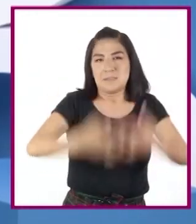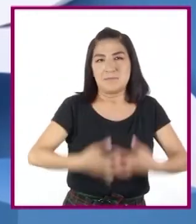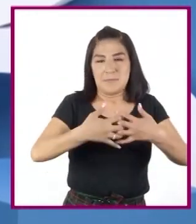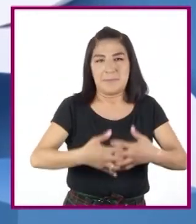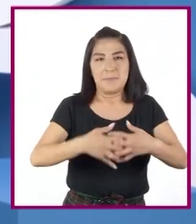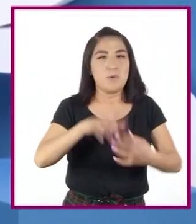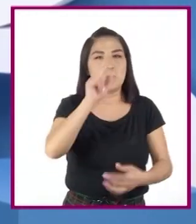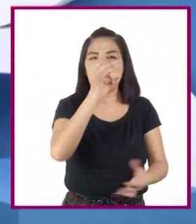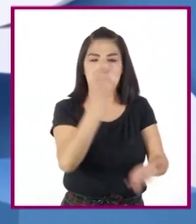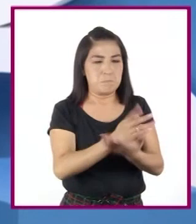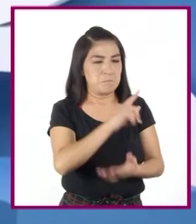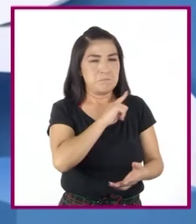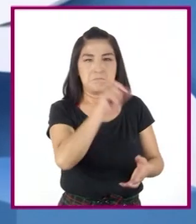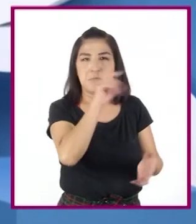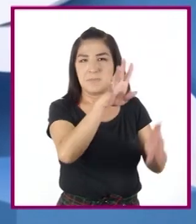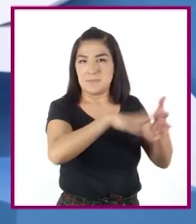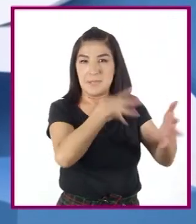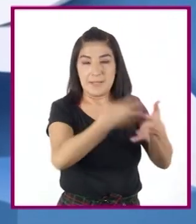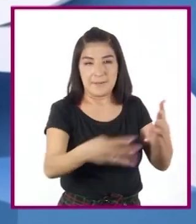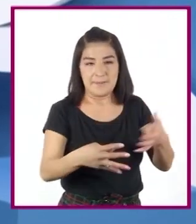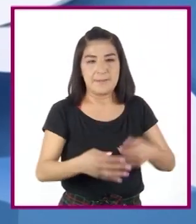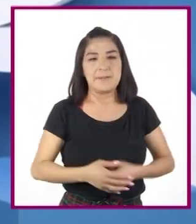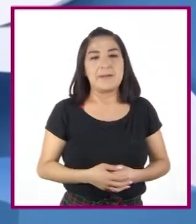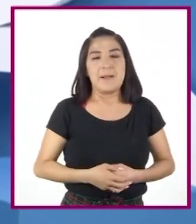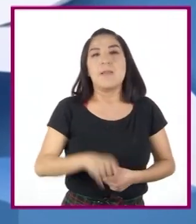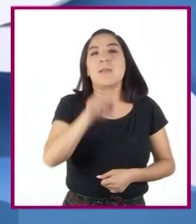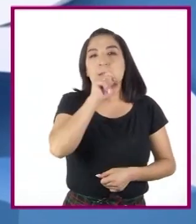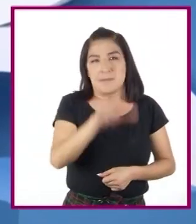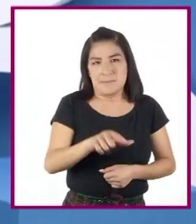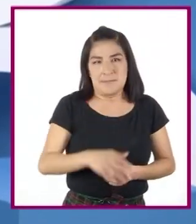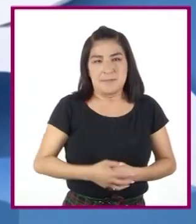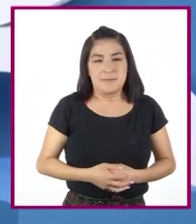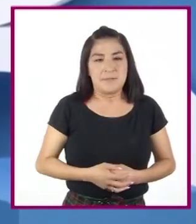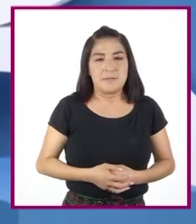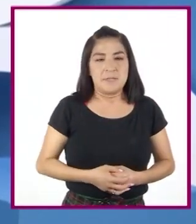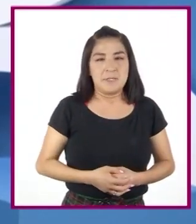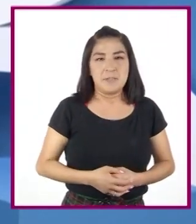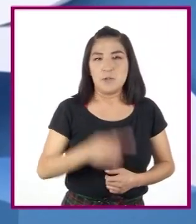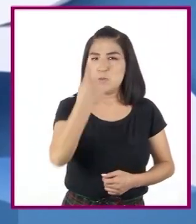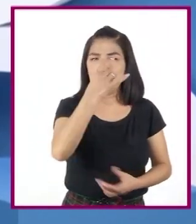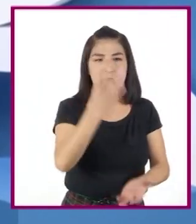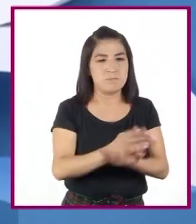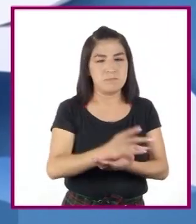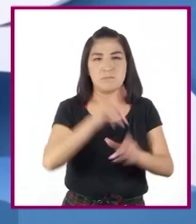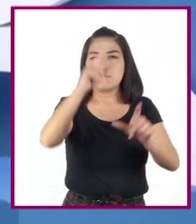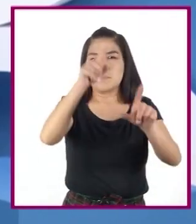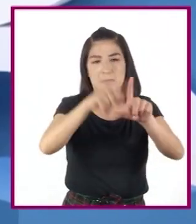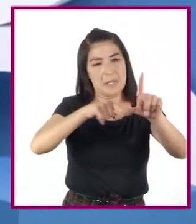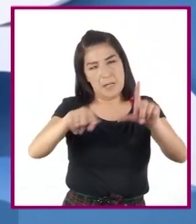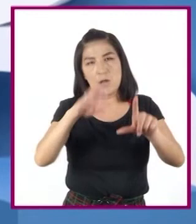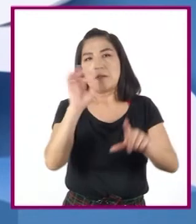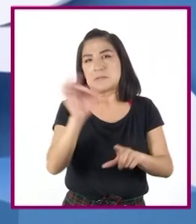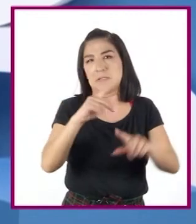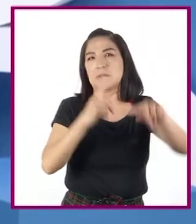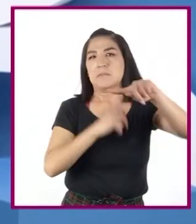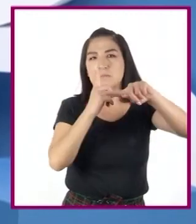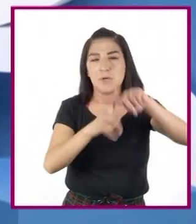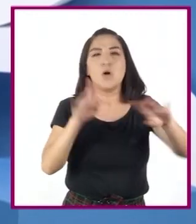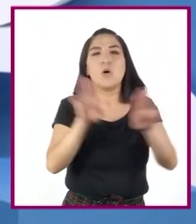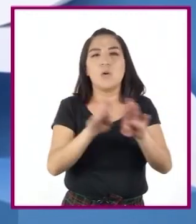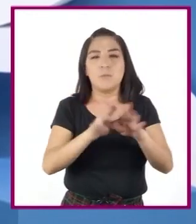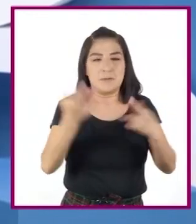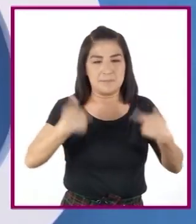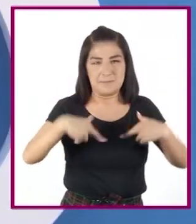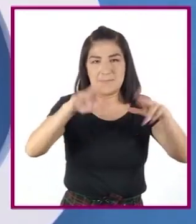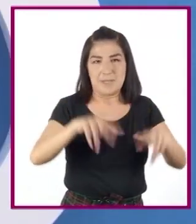una sola tabla. Y por si fuera poco, también en una sola gráfica se representará el desempeño